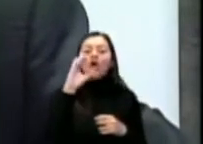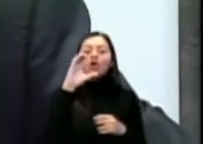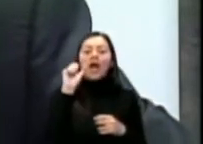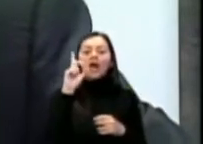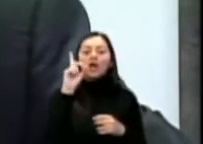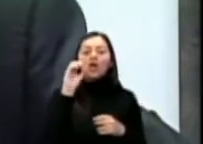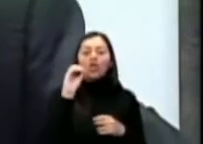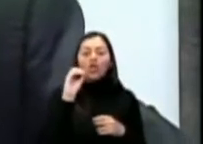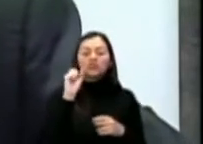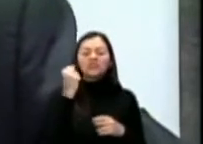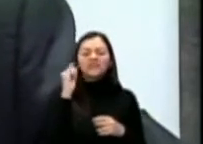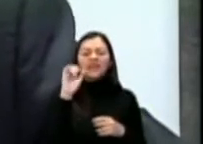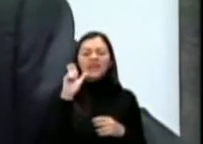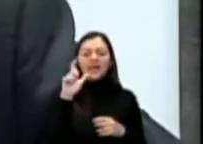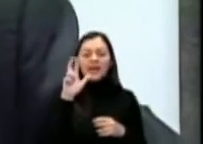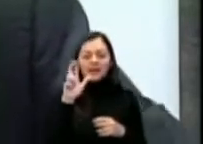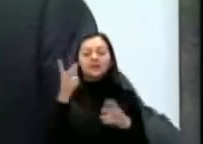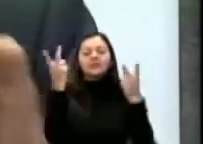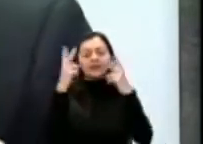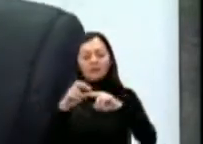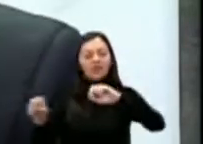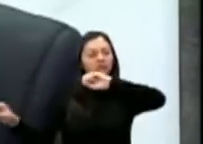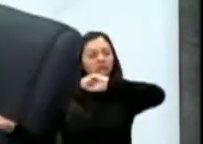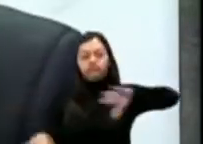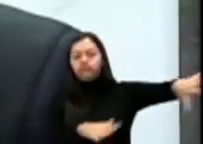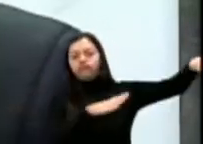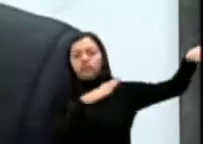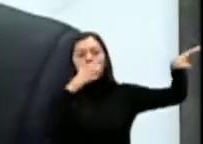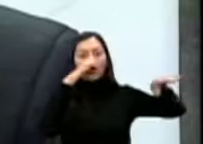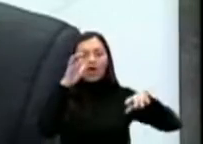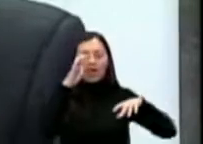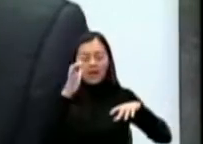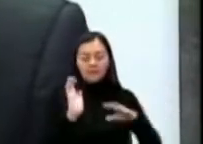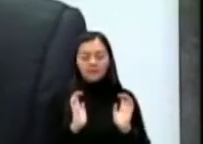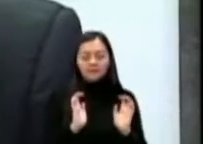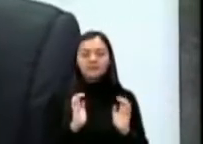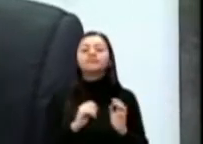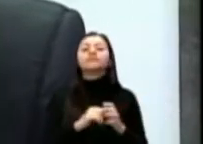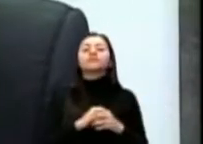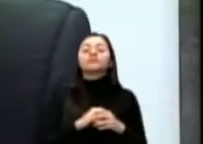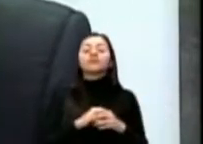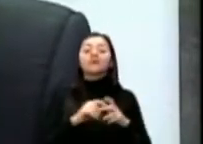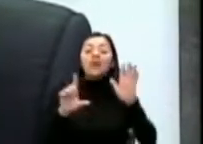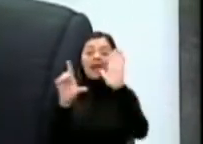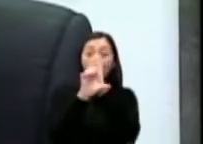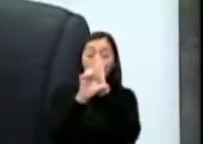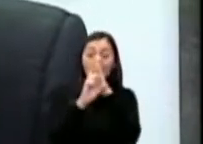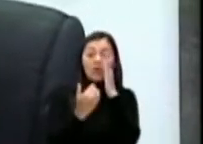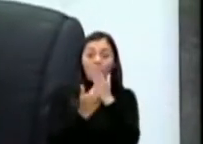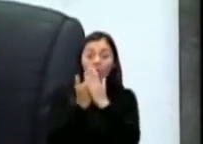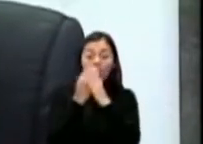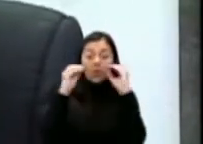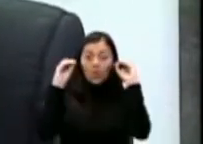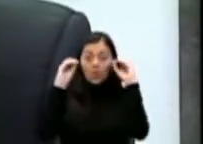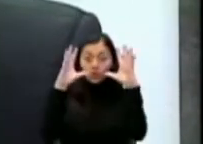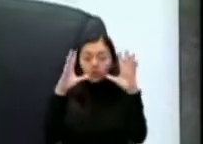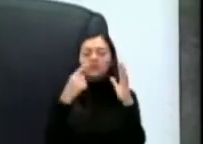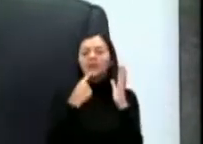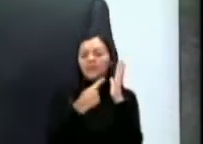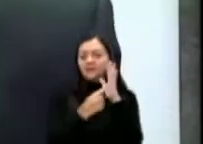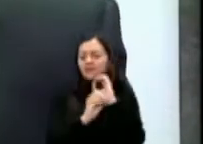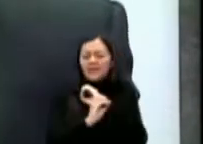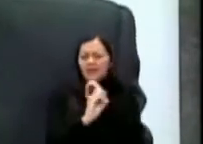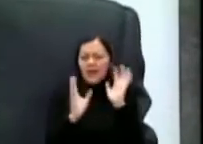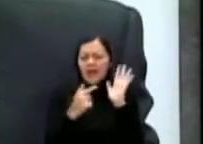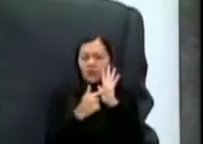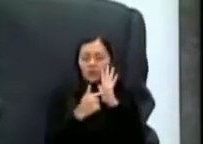son ejecuciones influencias son tres provincias la nueva ley eléctrica queridos ciudadanos amazónicos establece también así